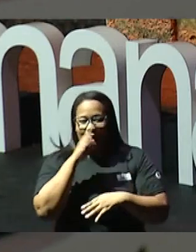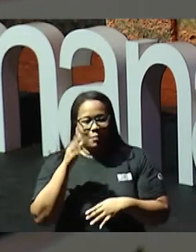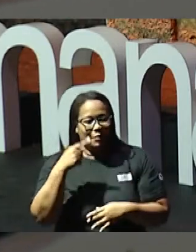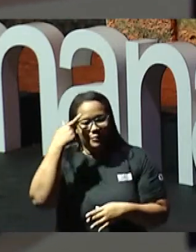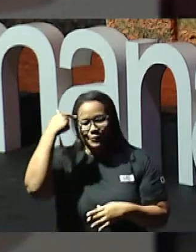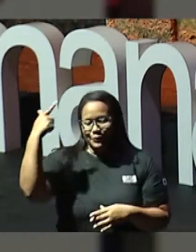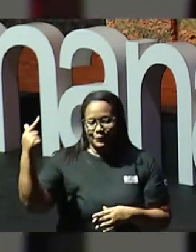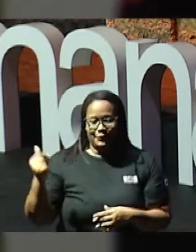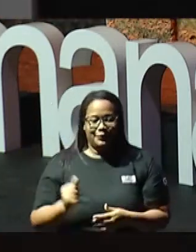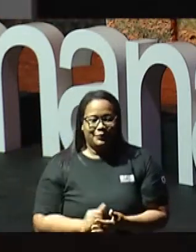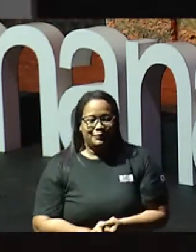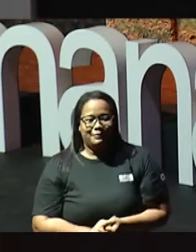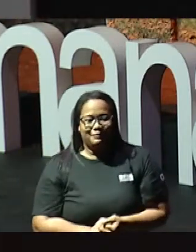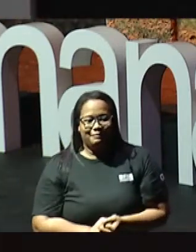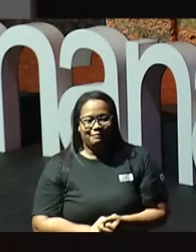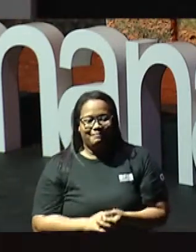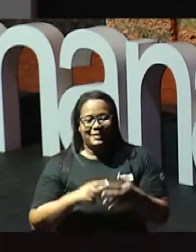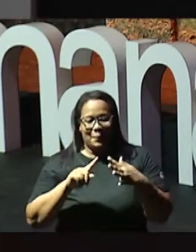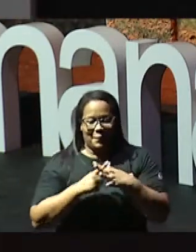activa